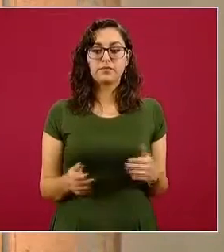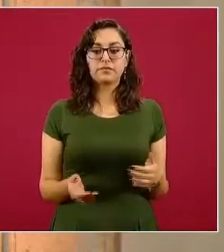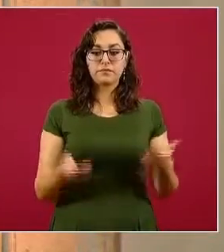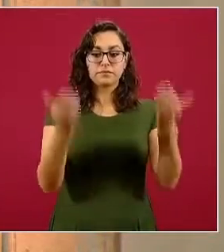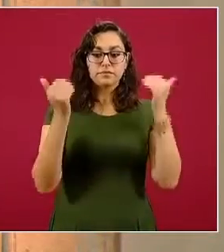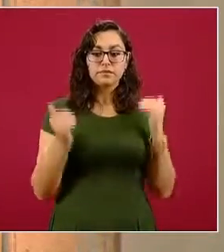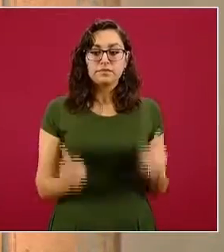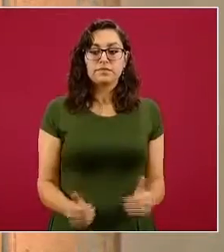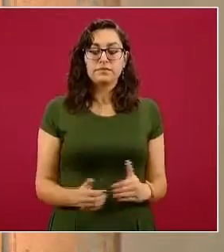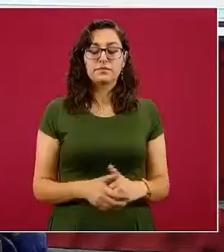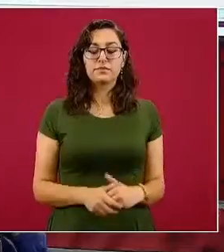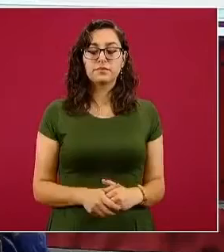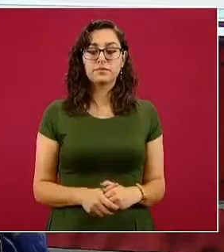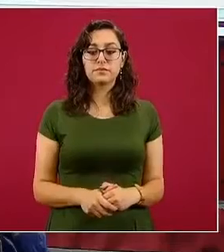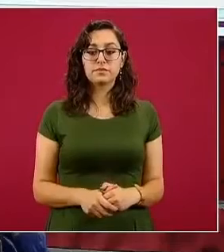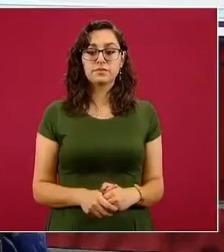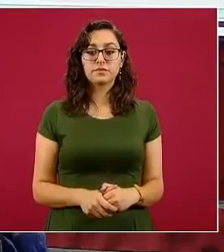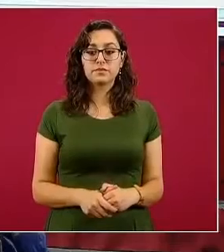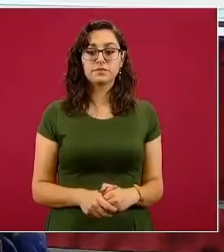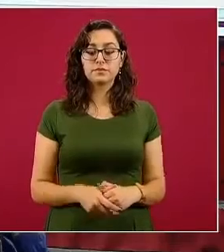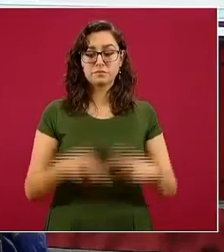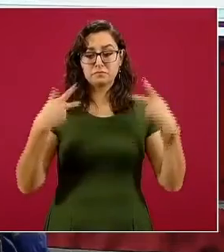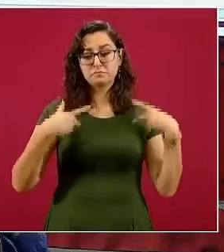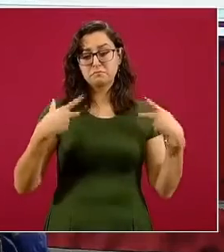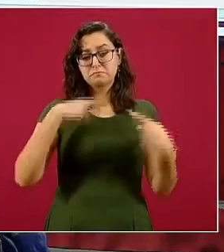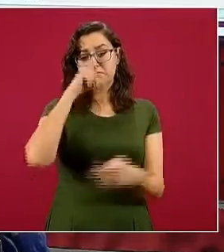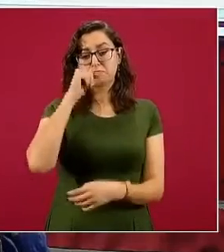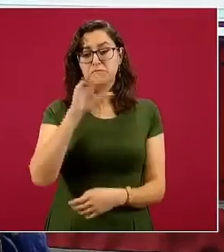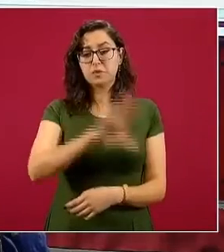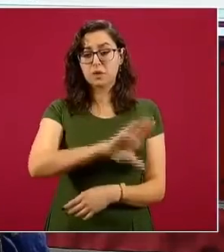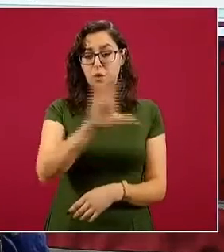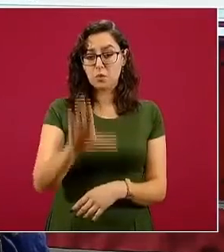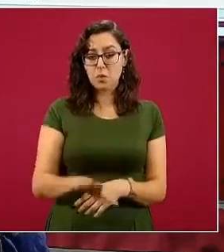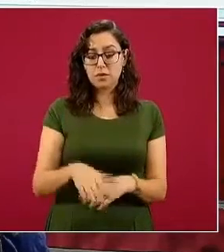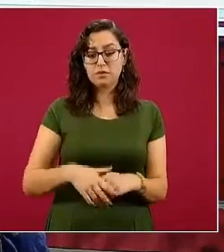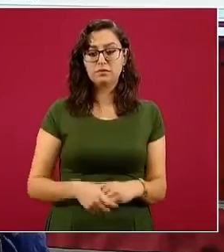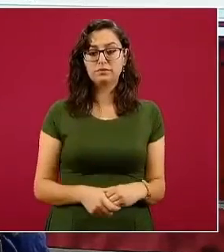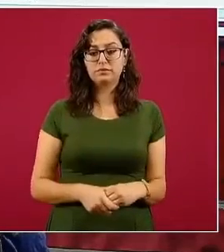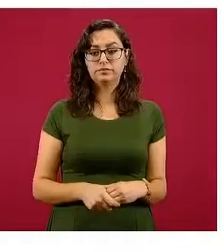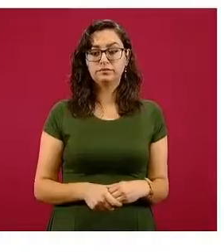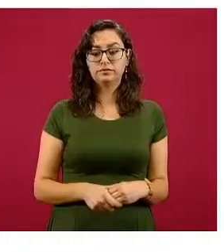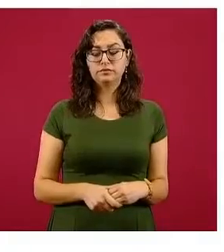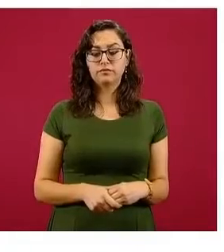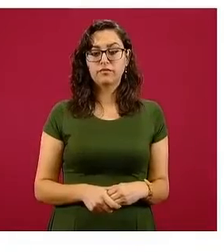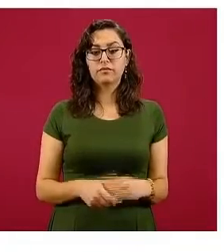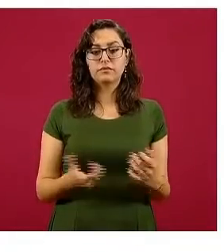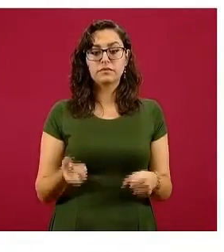nos enfocamos más en el tema de la mortalidad. Ya veíamos que para la semana